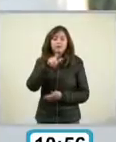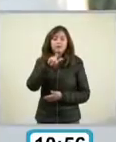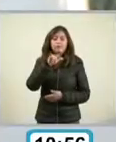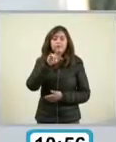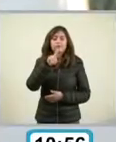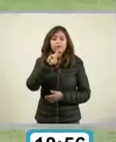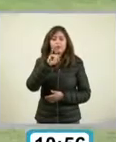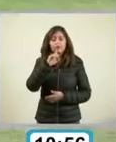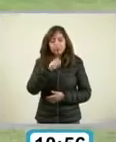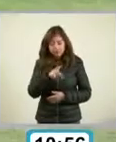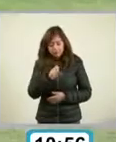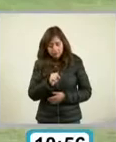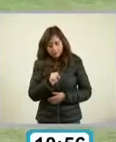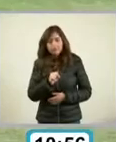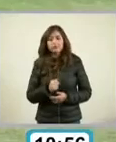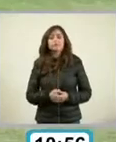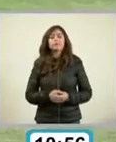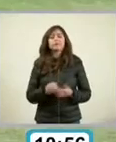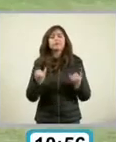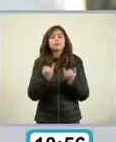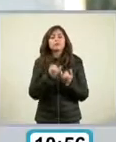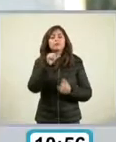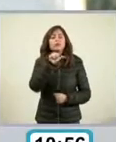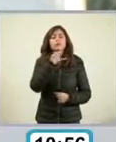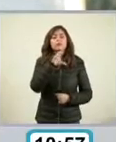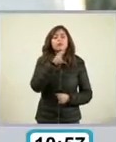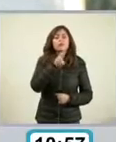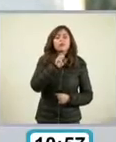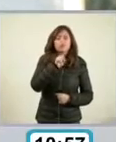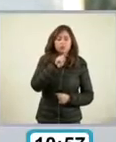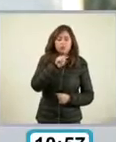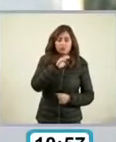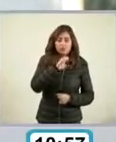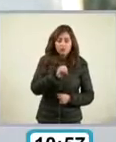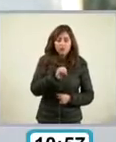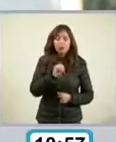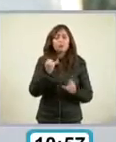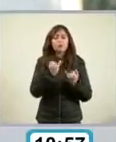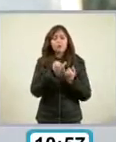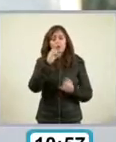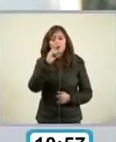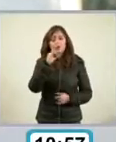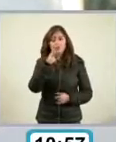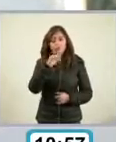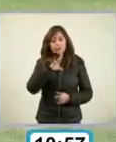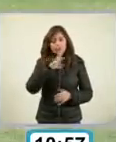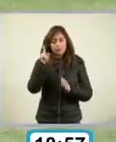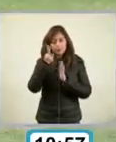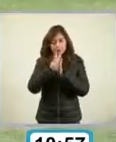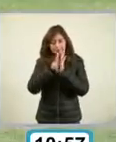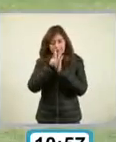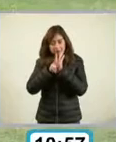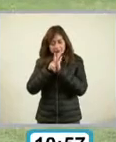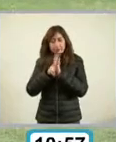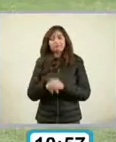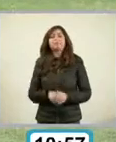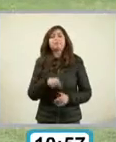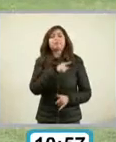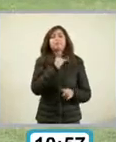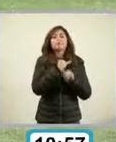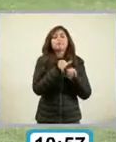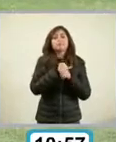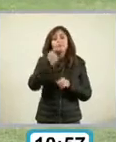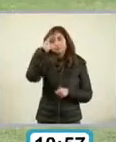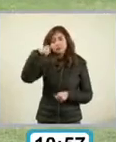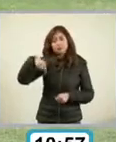lyrics, el acústico y el oficial, el video oficial. Muy bien. Pues Sí, las sí, redes sí. sociales para